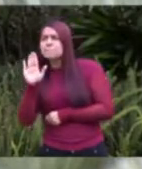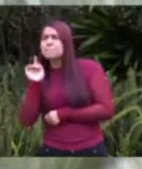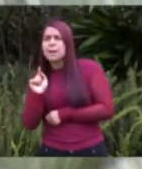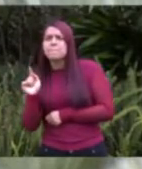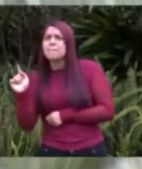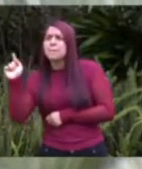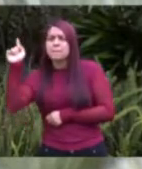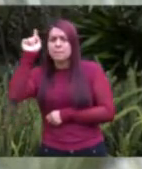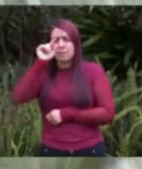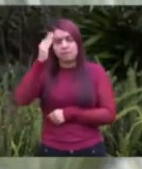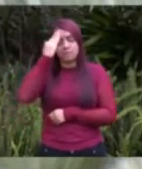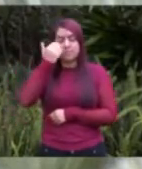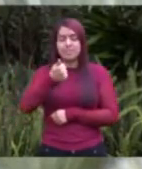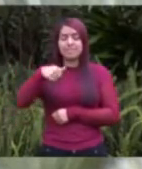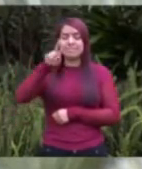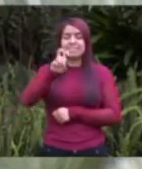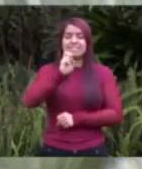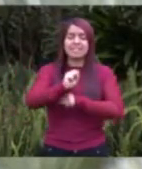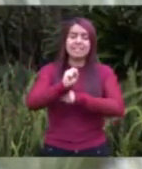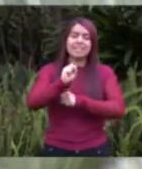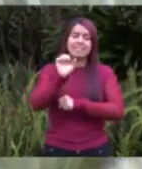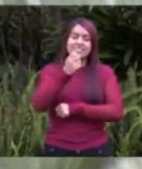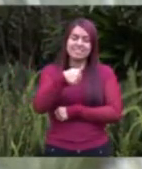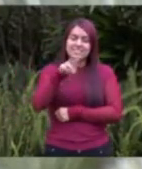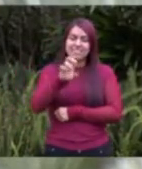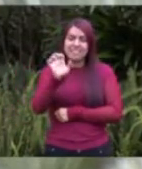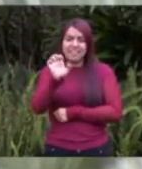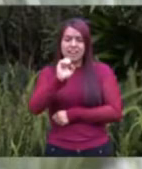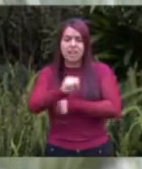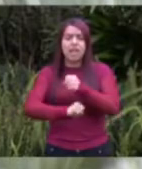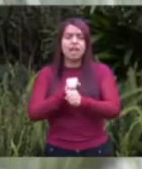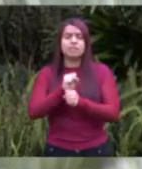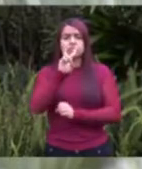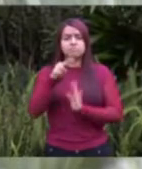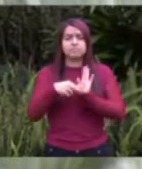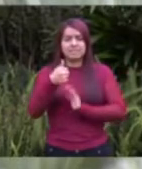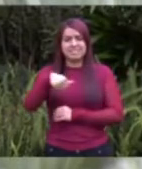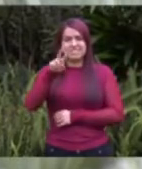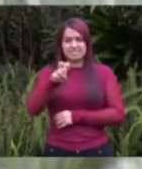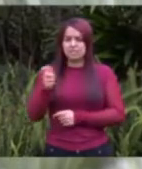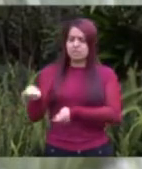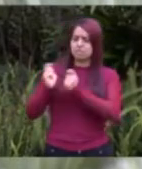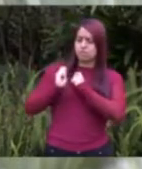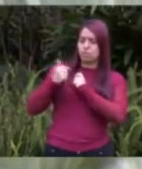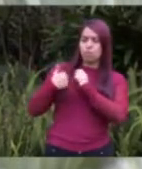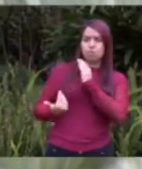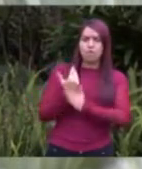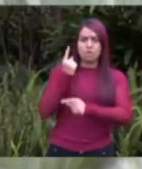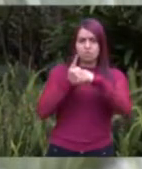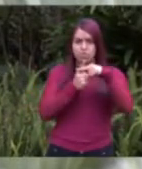el 17 de enero del 2017, cuando me posesioné como Procurador General de la Nación, que eran